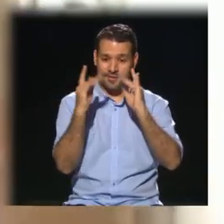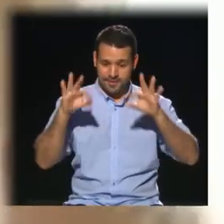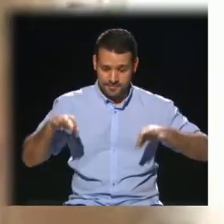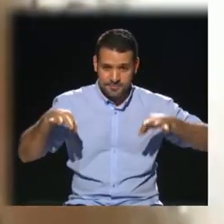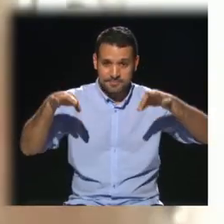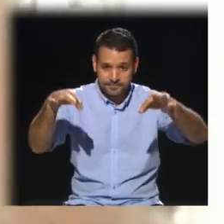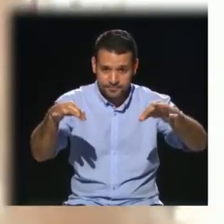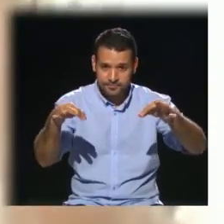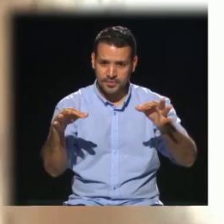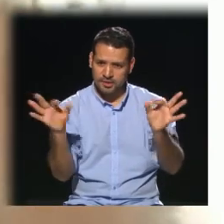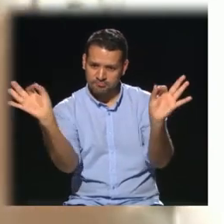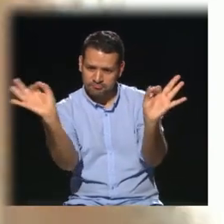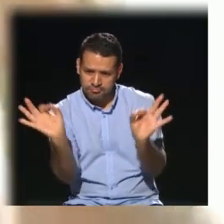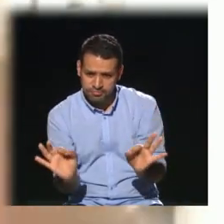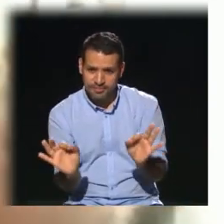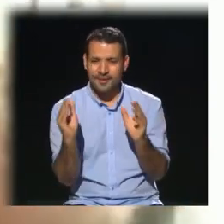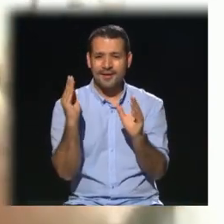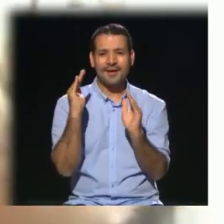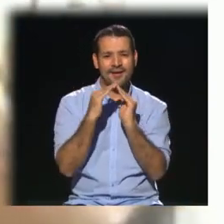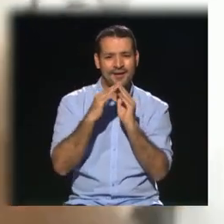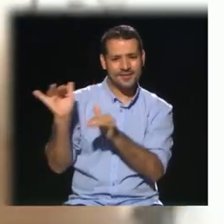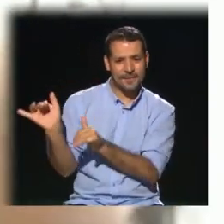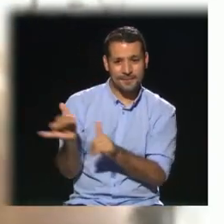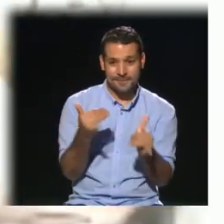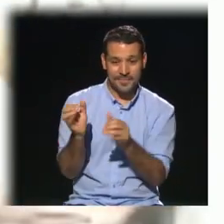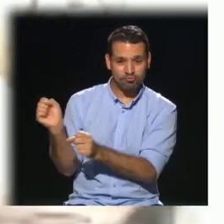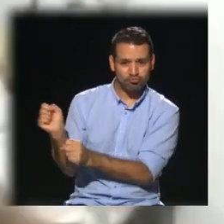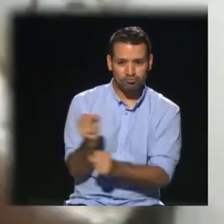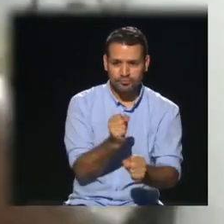casa organizada. Eso es como lo que deberíamos desaprender.